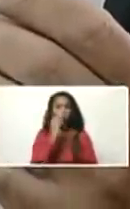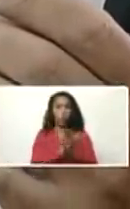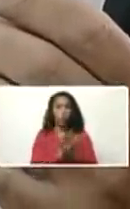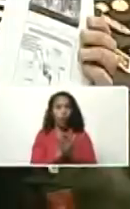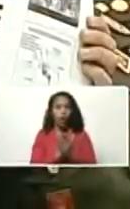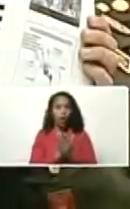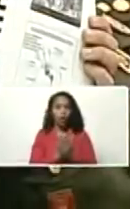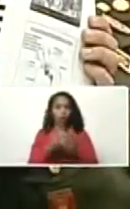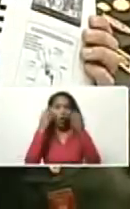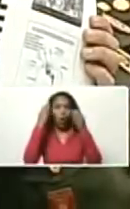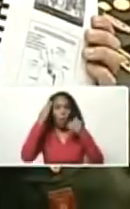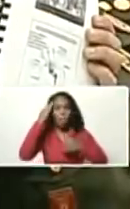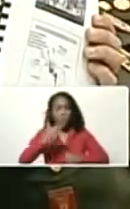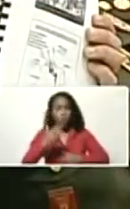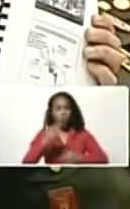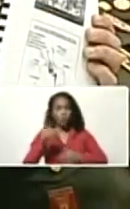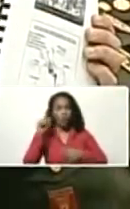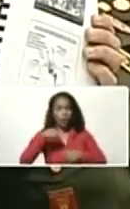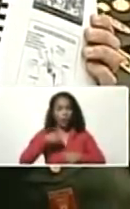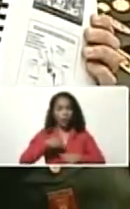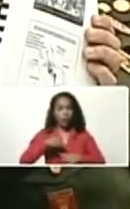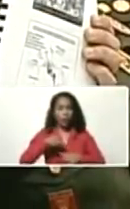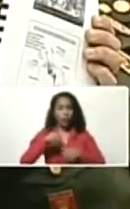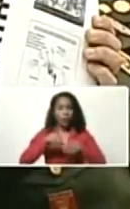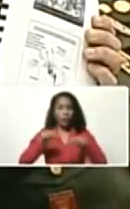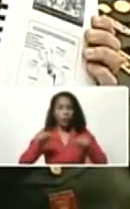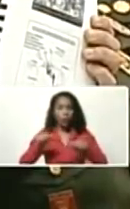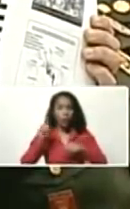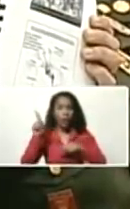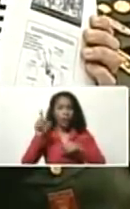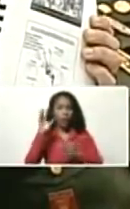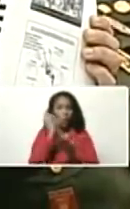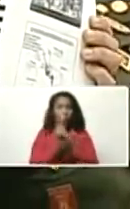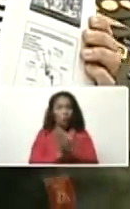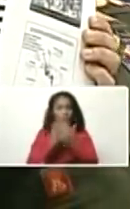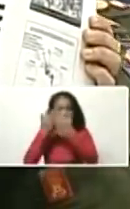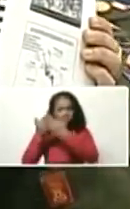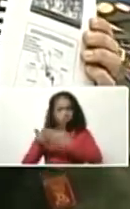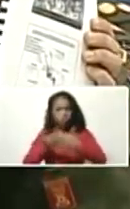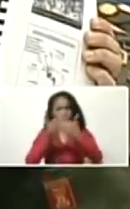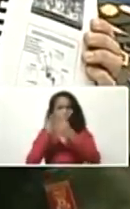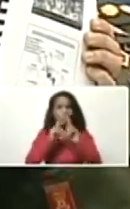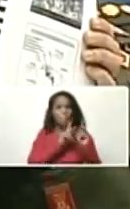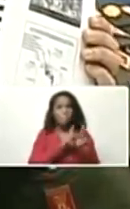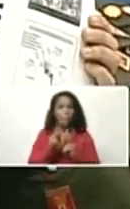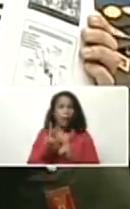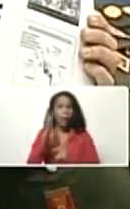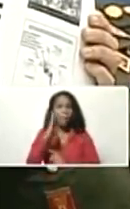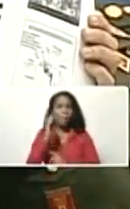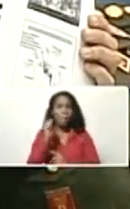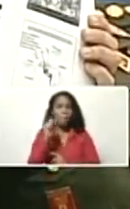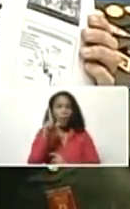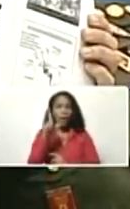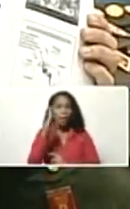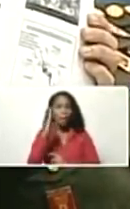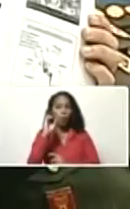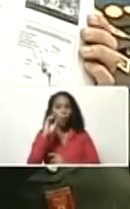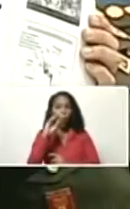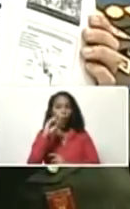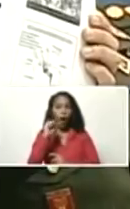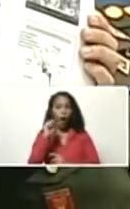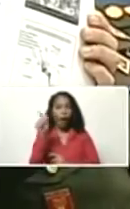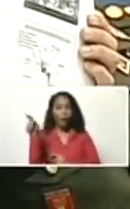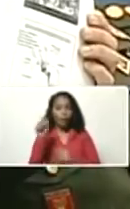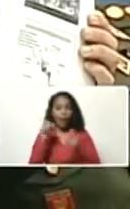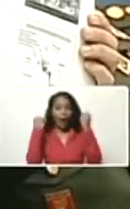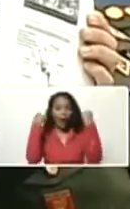del continente. Y en ese curso estudiaron lo que llaman el Plan Balboa, un ejercicio militar